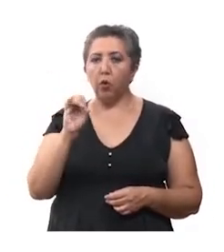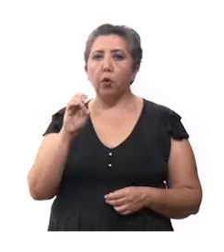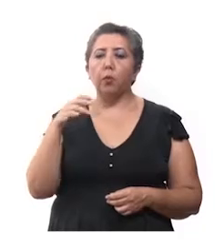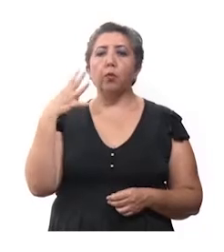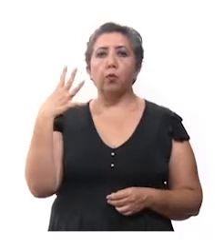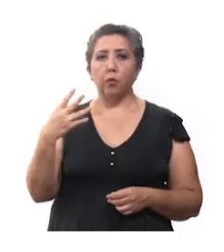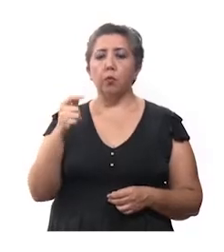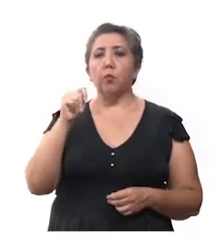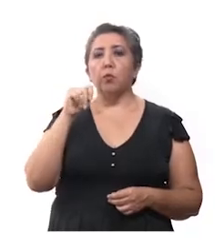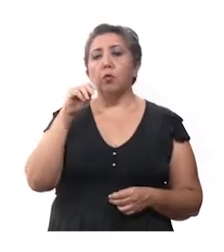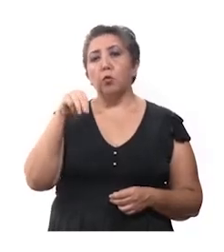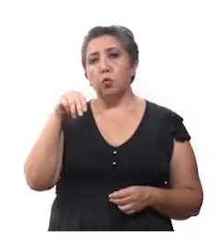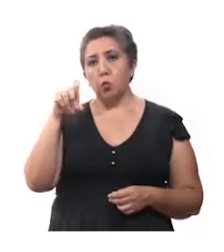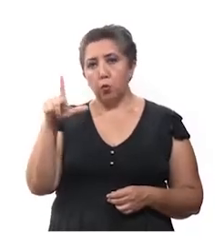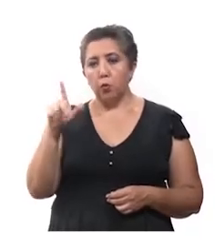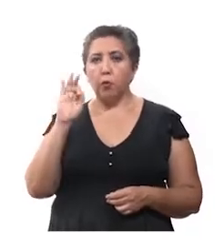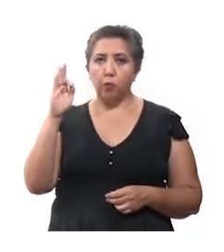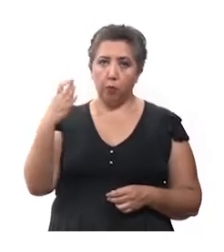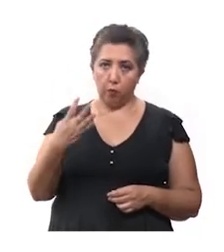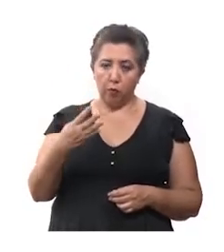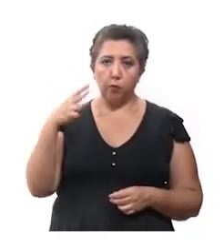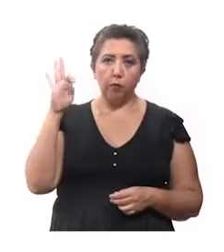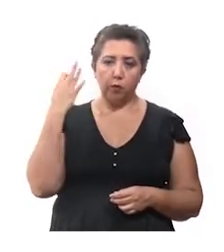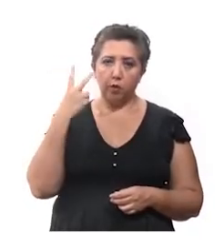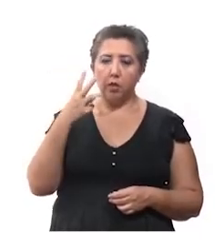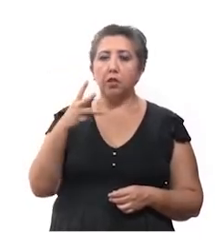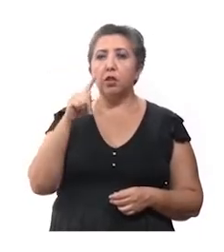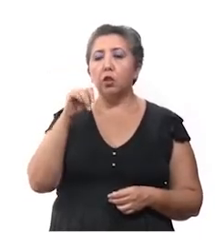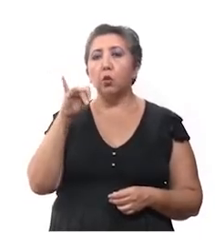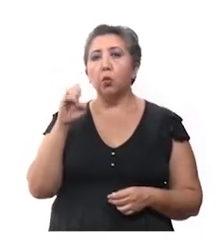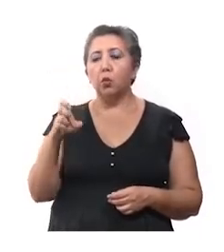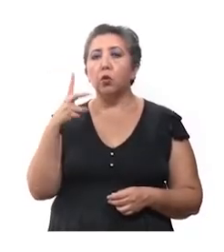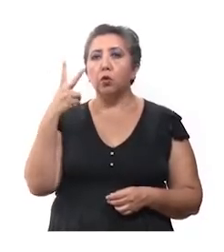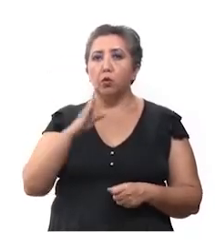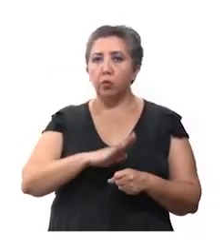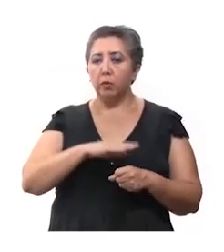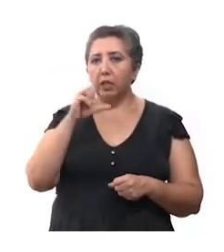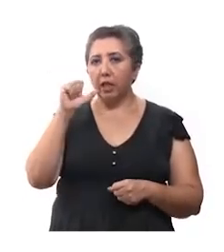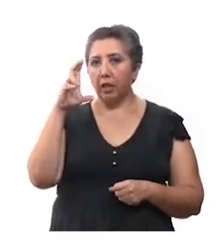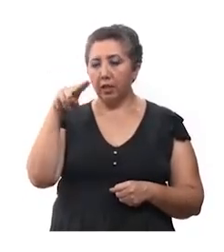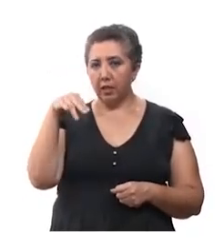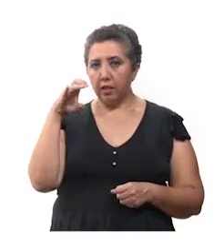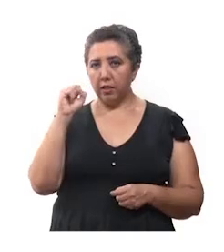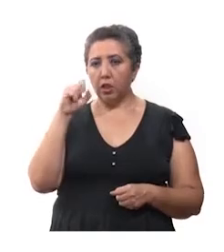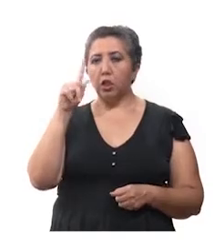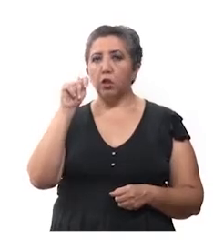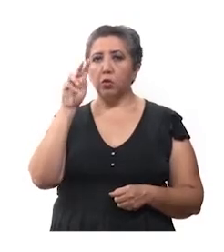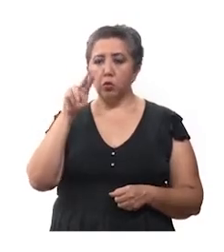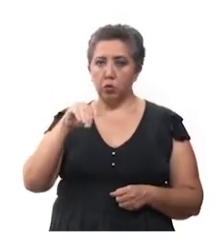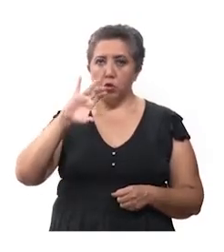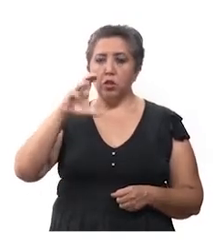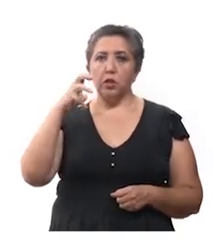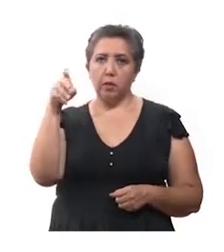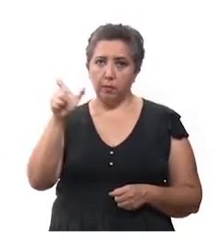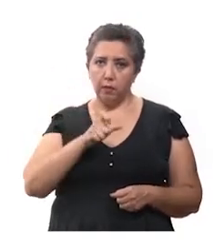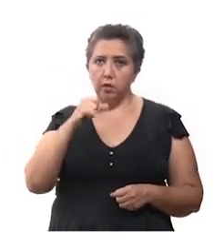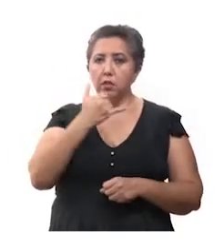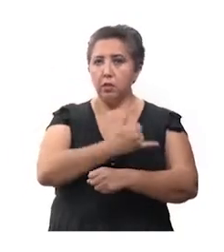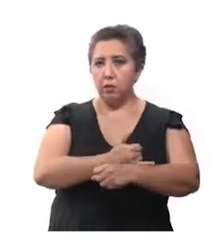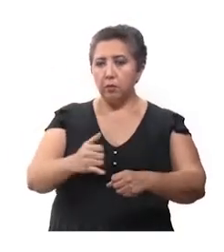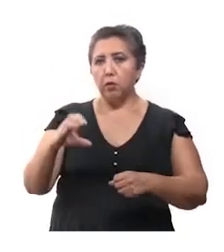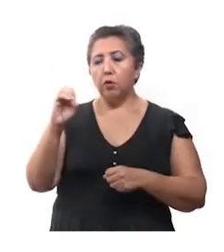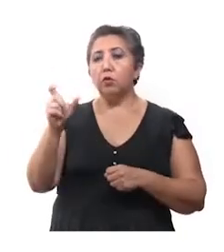en Motul, 4 foráneos, 3 en Maxcanú, Peto y Ticul, 2 más en Acanque, Celestún, Chemash, Cuncunul,